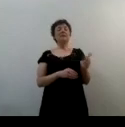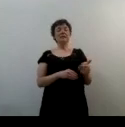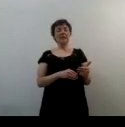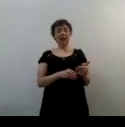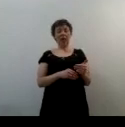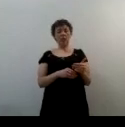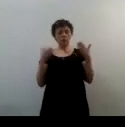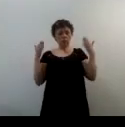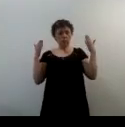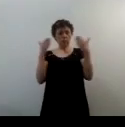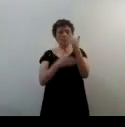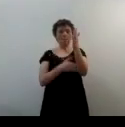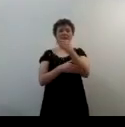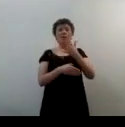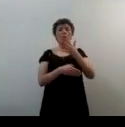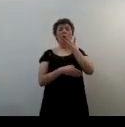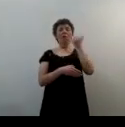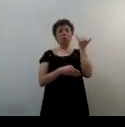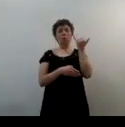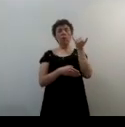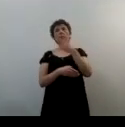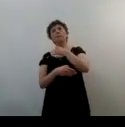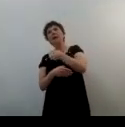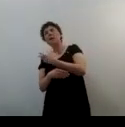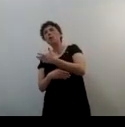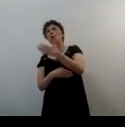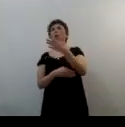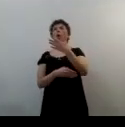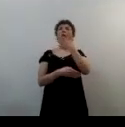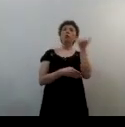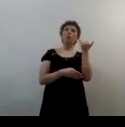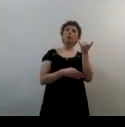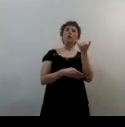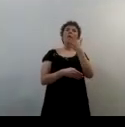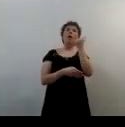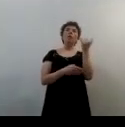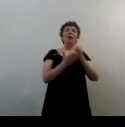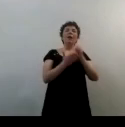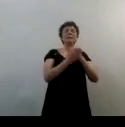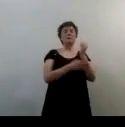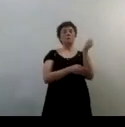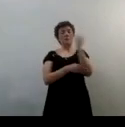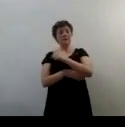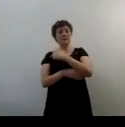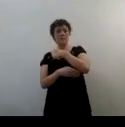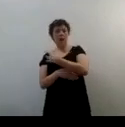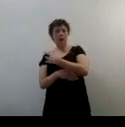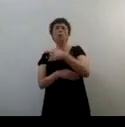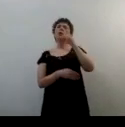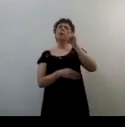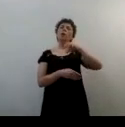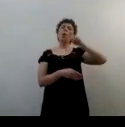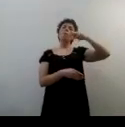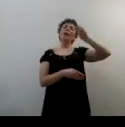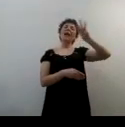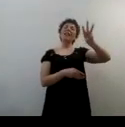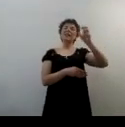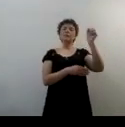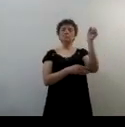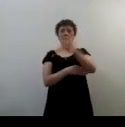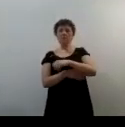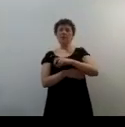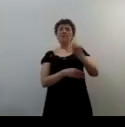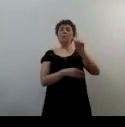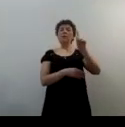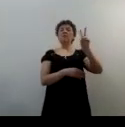azules, o sea, entre blanco y azul, aunque tengan más calorías los azules porque tienen más grasa, también tienen más omega 3 y más vitamina D, o sea que